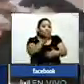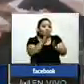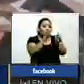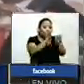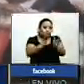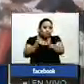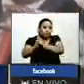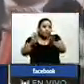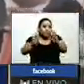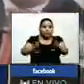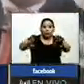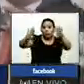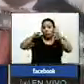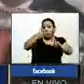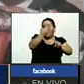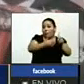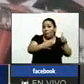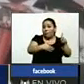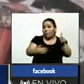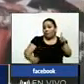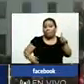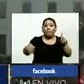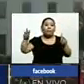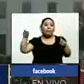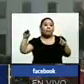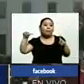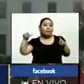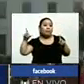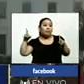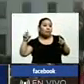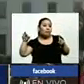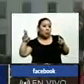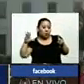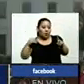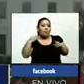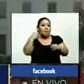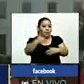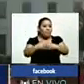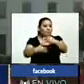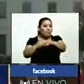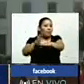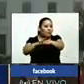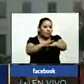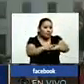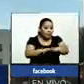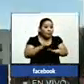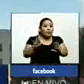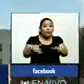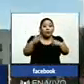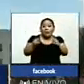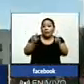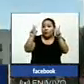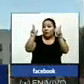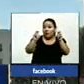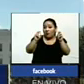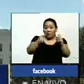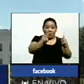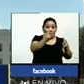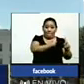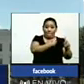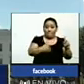serie de sanciones contra Maduro y su entorno de confianza que se irán anunciando en las próximas semanas. Sobre el presidente en